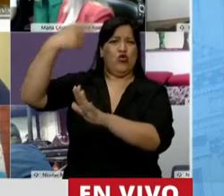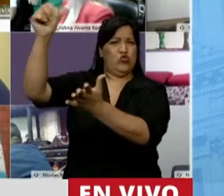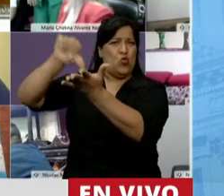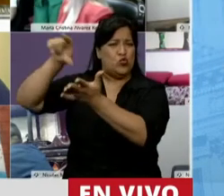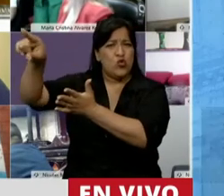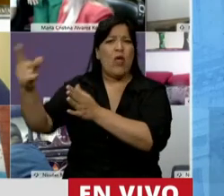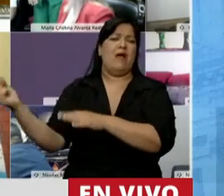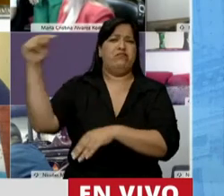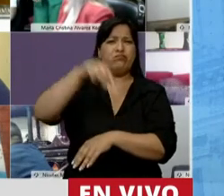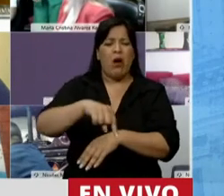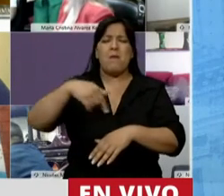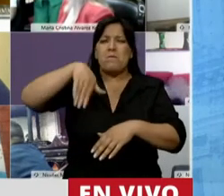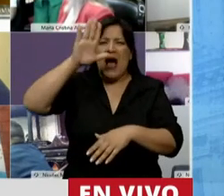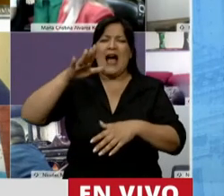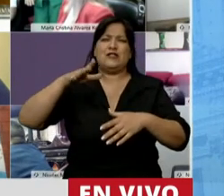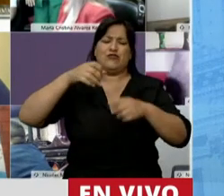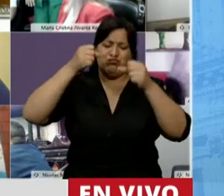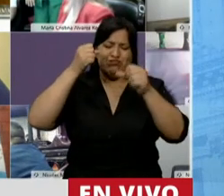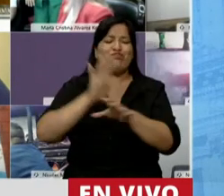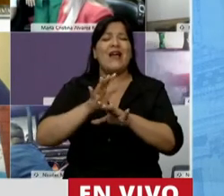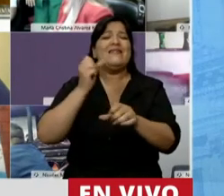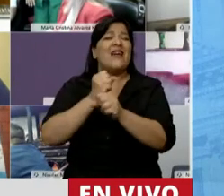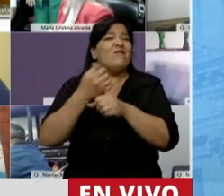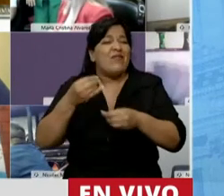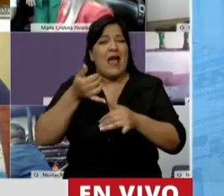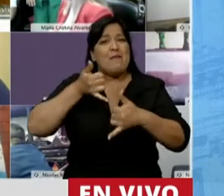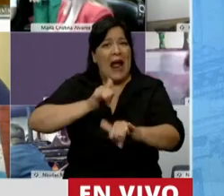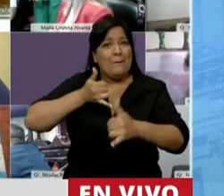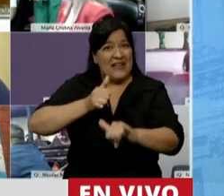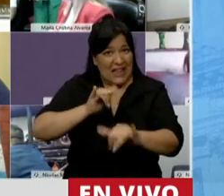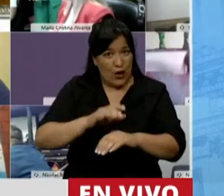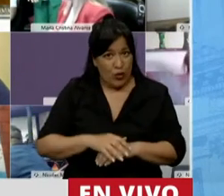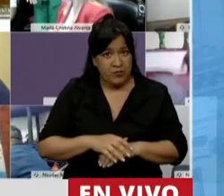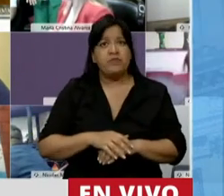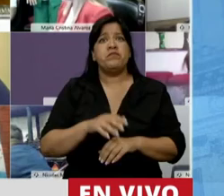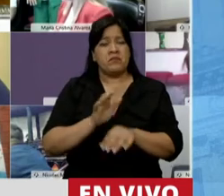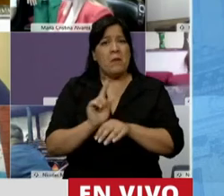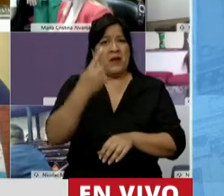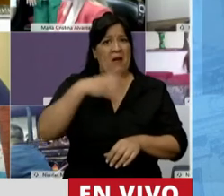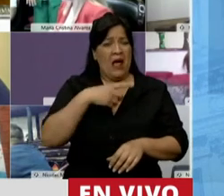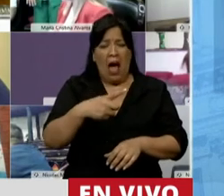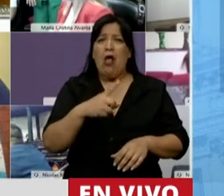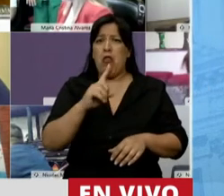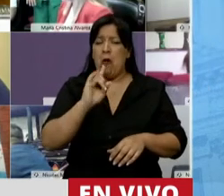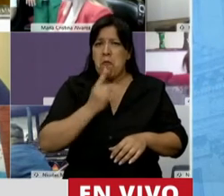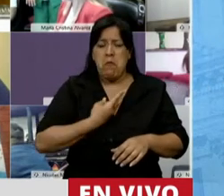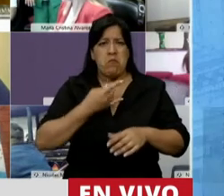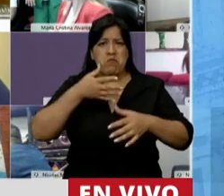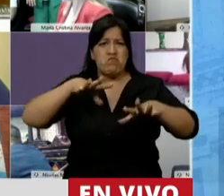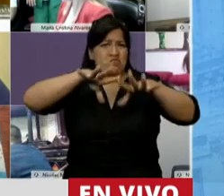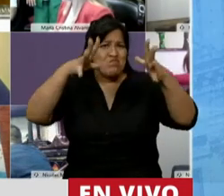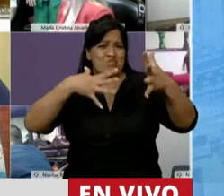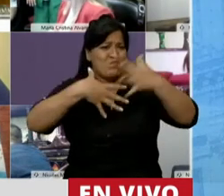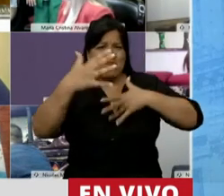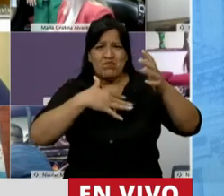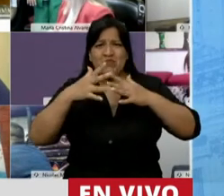Apostó al trabajo de oficio carpintero, primer grado, autodidacta. Fundó la mayor carpintería